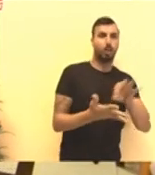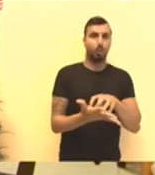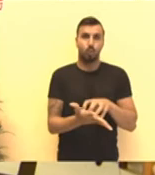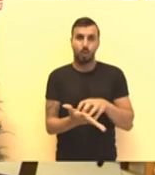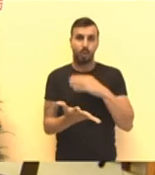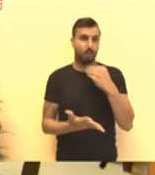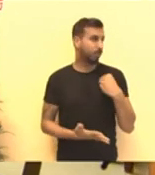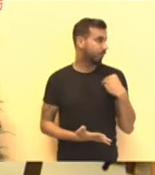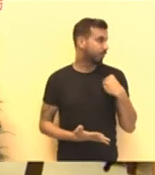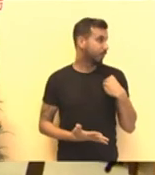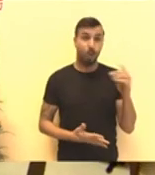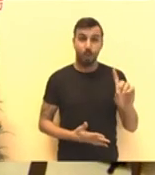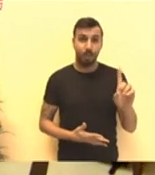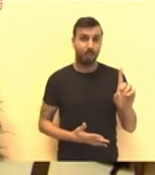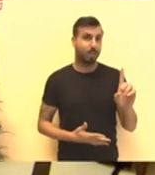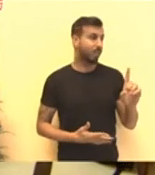¿No?